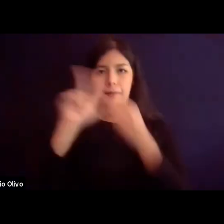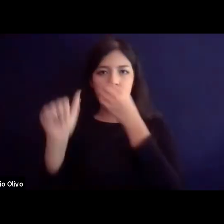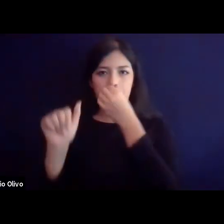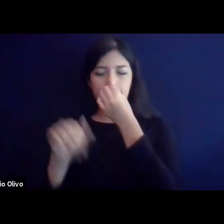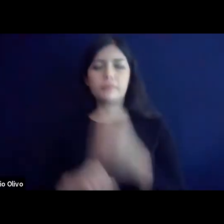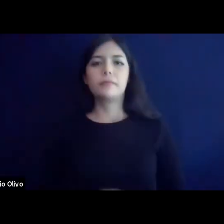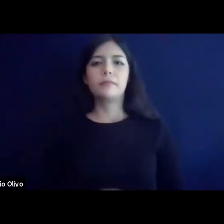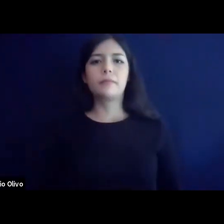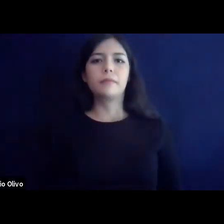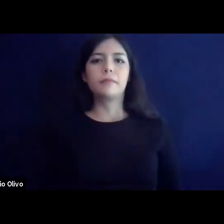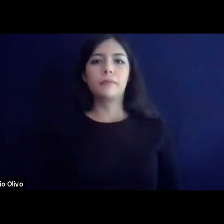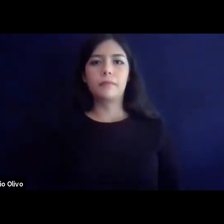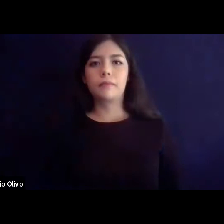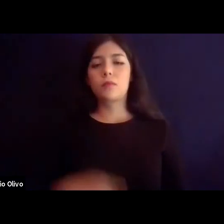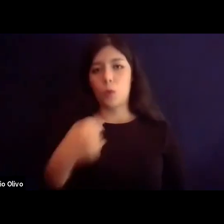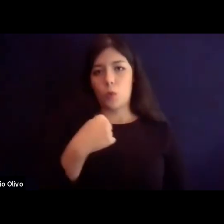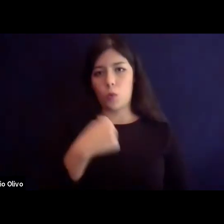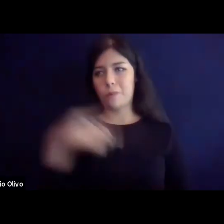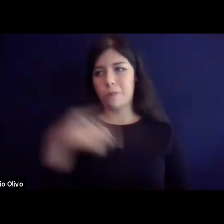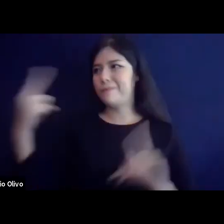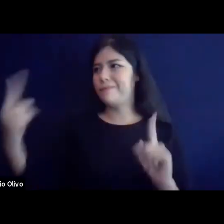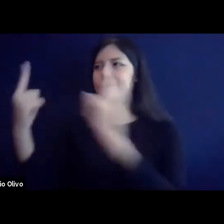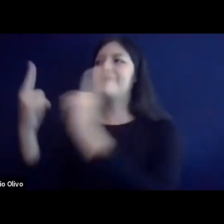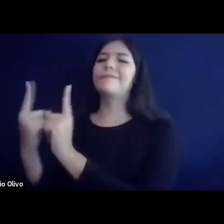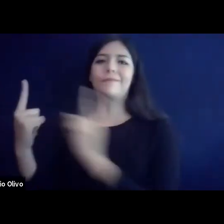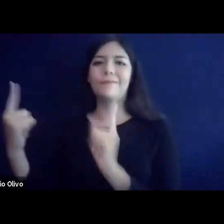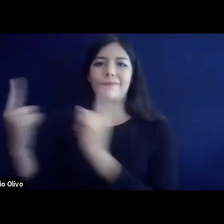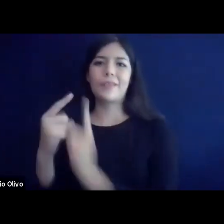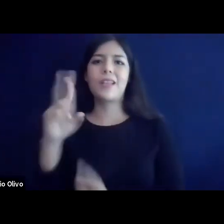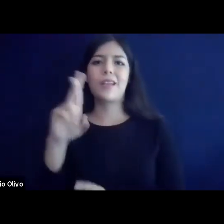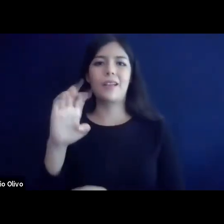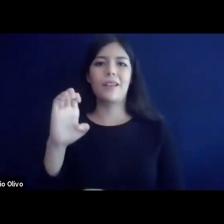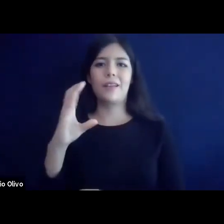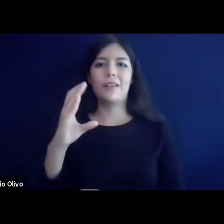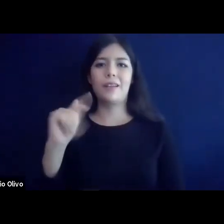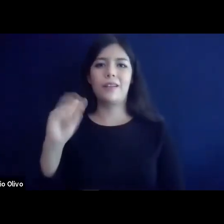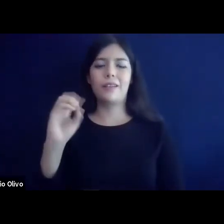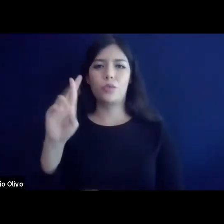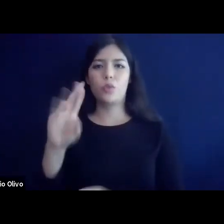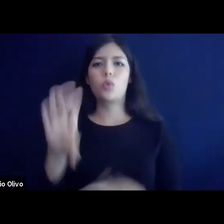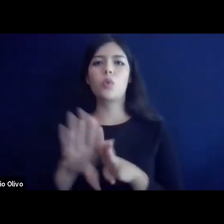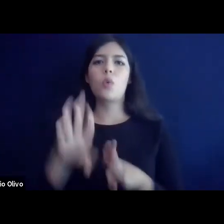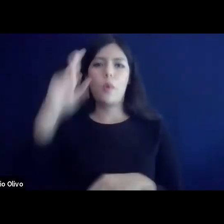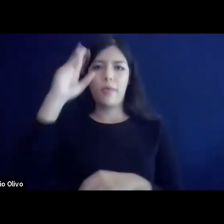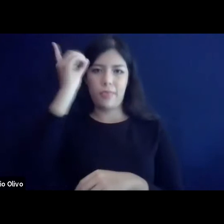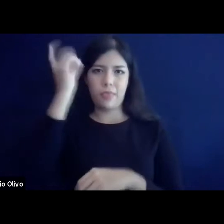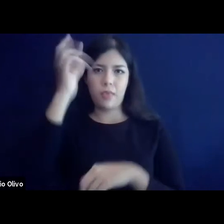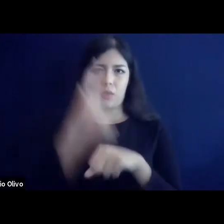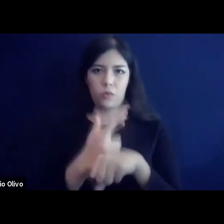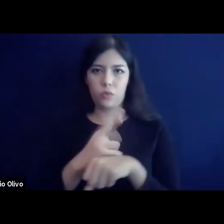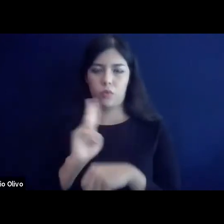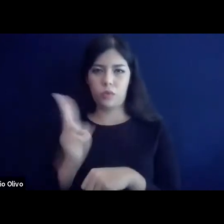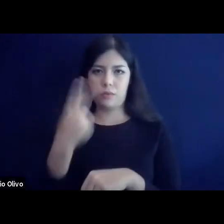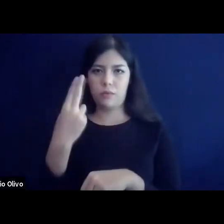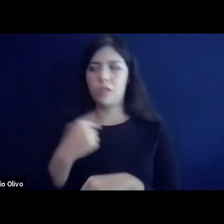pregunté acerca de mi inquietud, qué tanto confía la universidad en sus egresados con discapacidad.